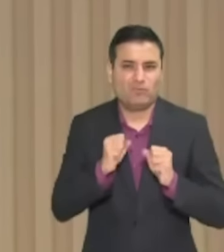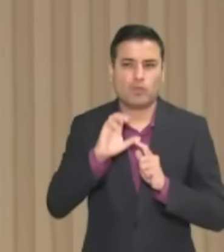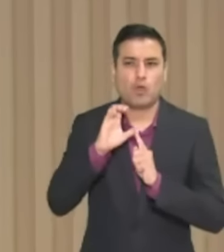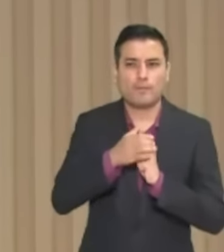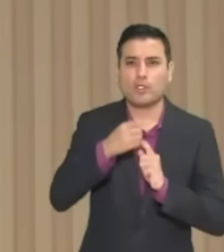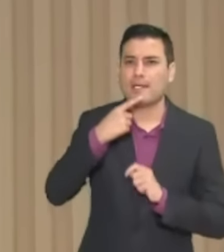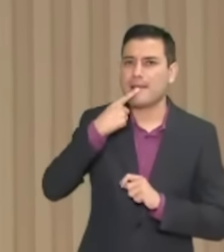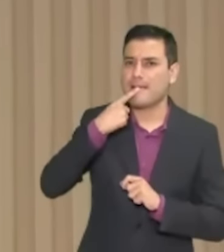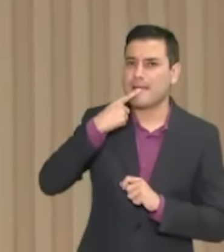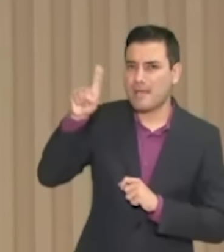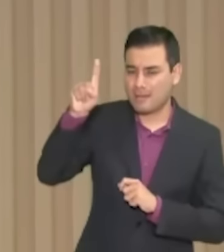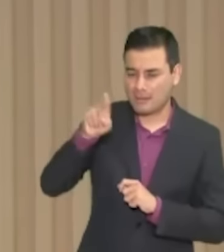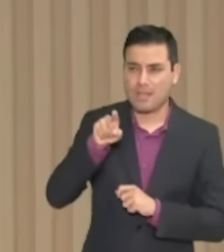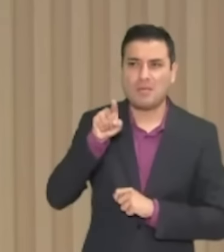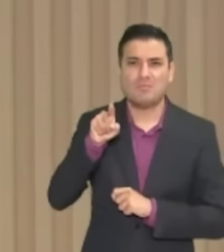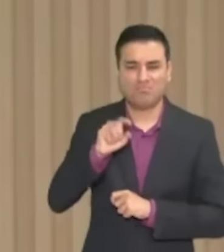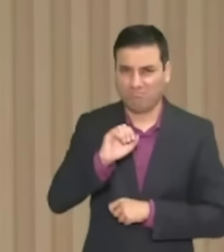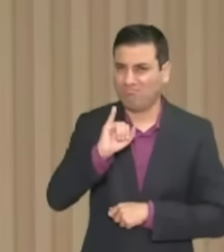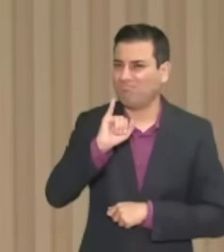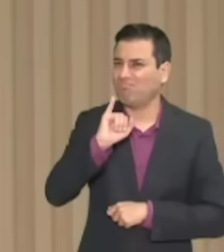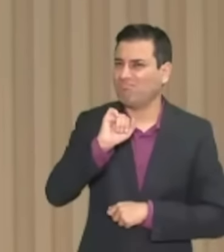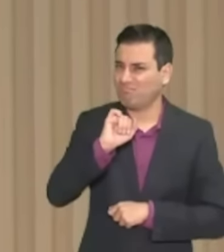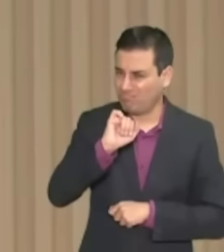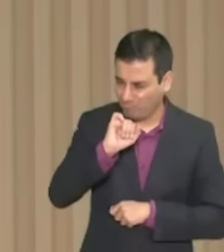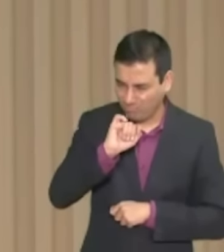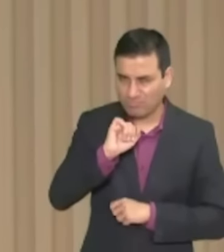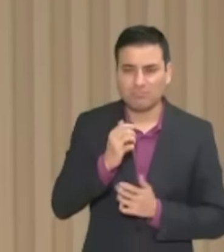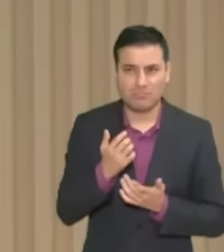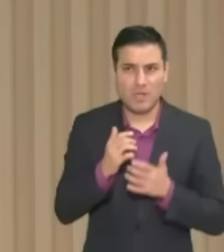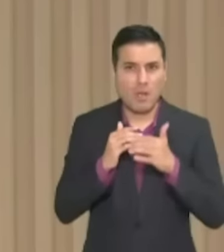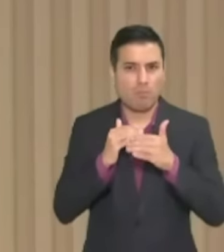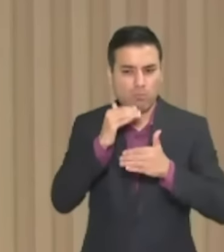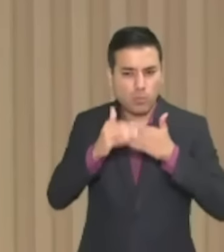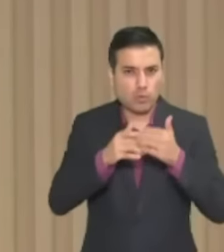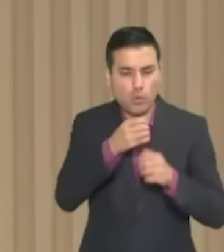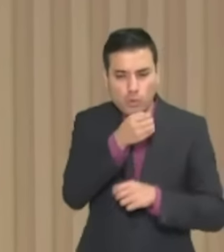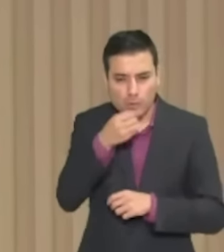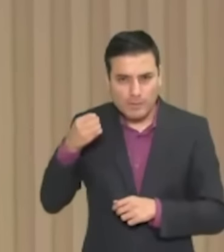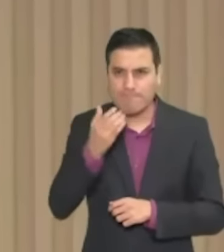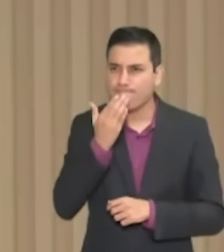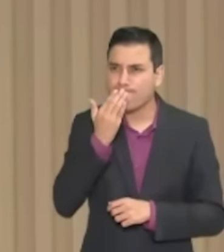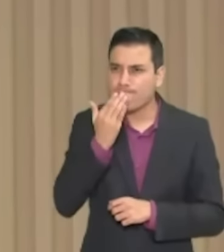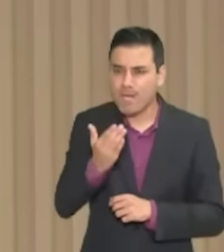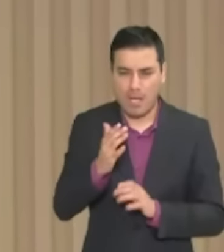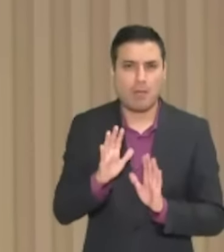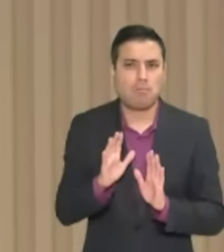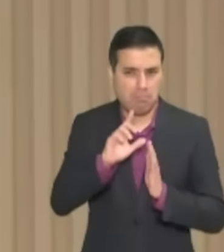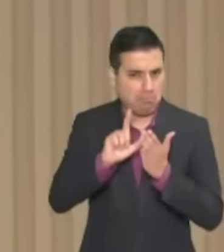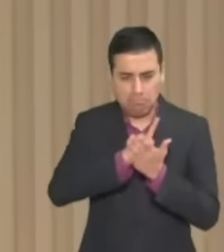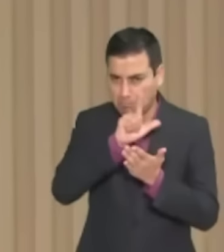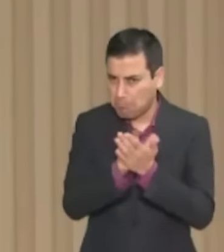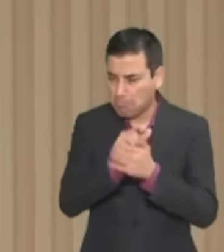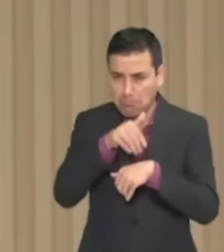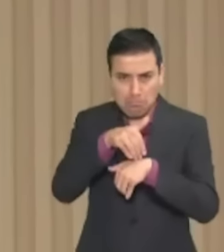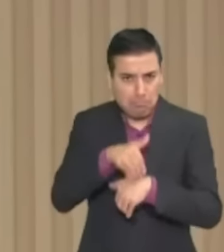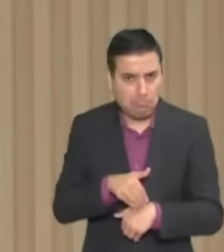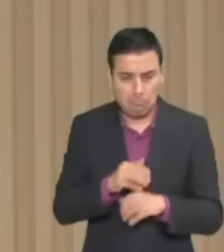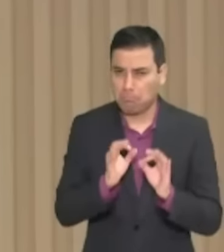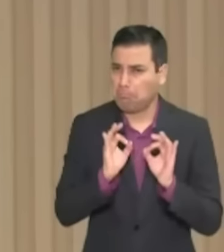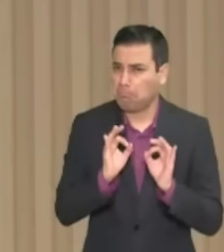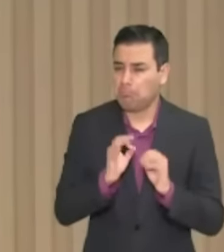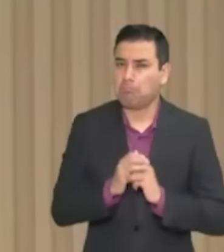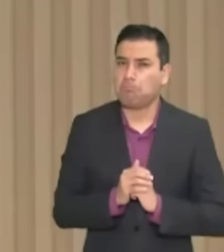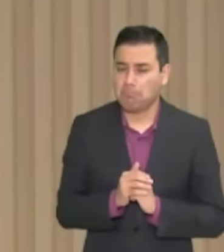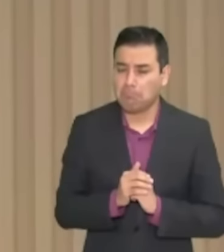Comisión de Quejas y Denuncias se hizo lo que procedimentalmente y jurídicamente le corresponde al Instituto Nacional